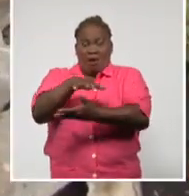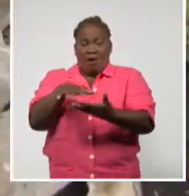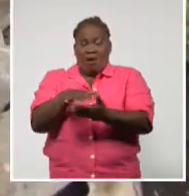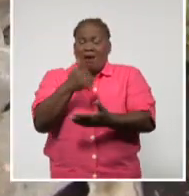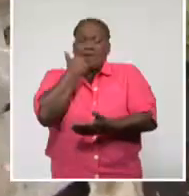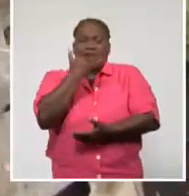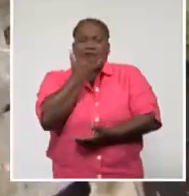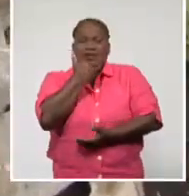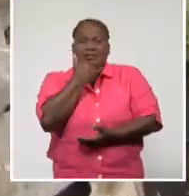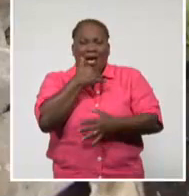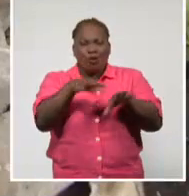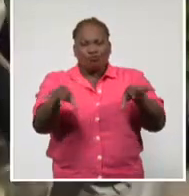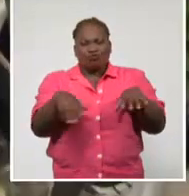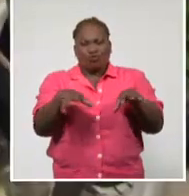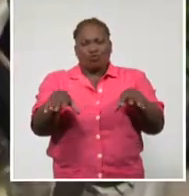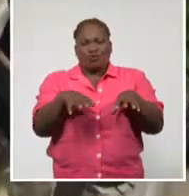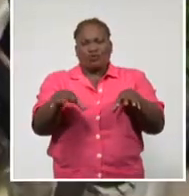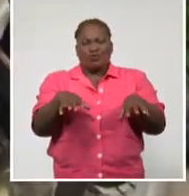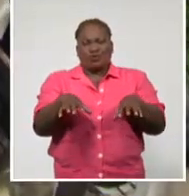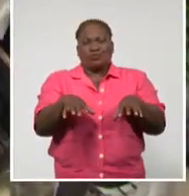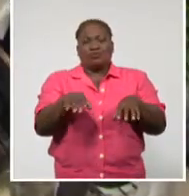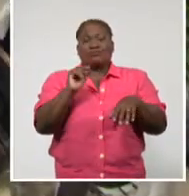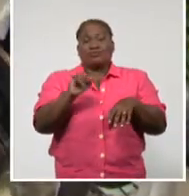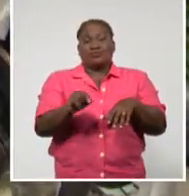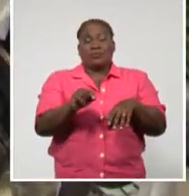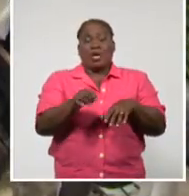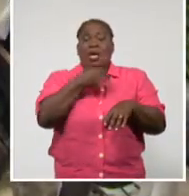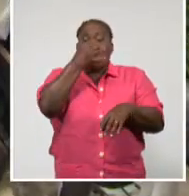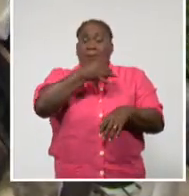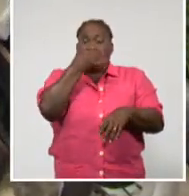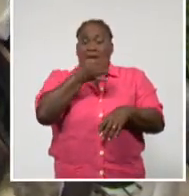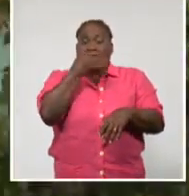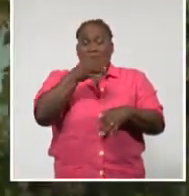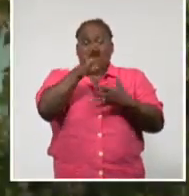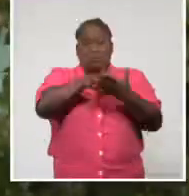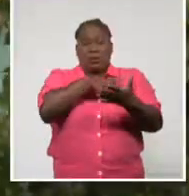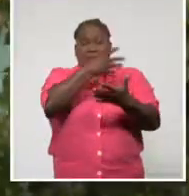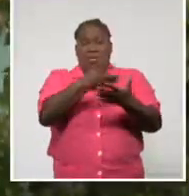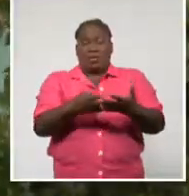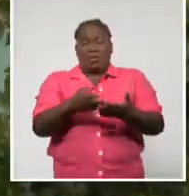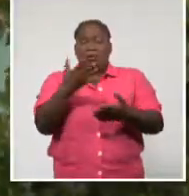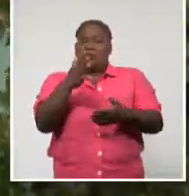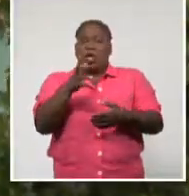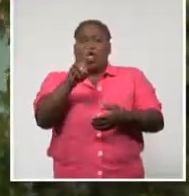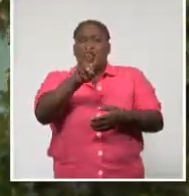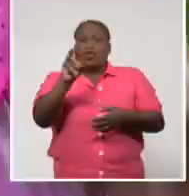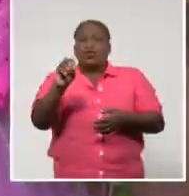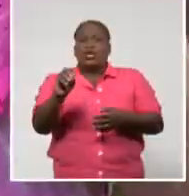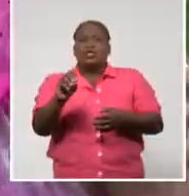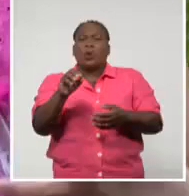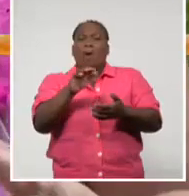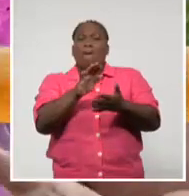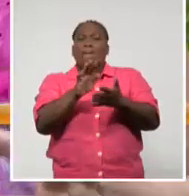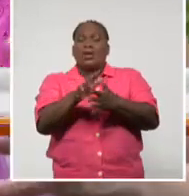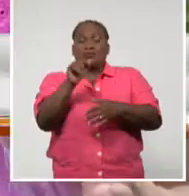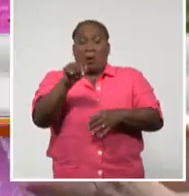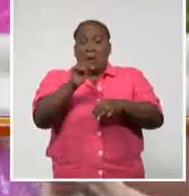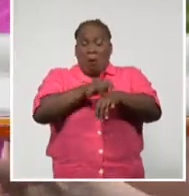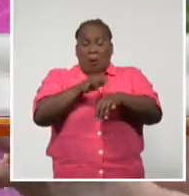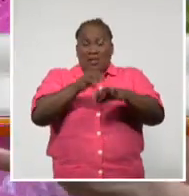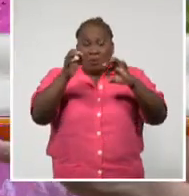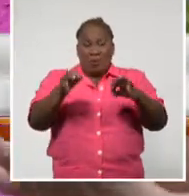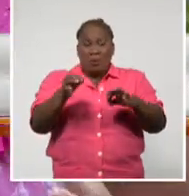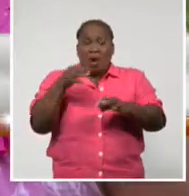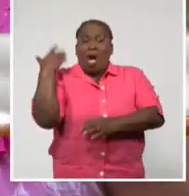por esta situación meteorológica, que según datos preliminares no excedía los 200 metros de diámetro. En el momento es un